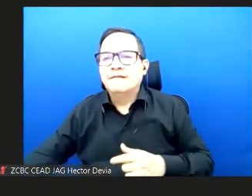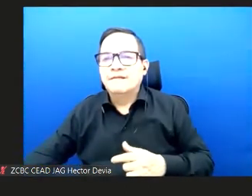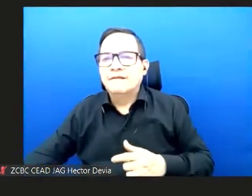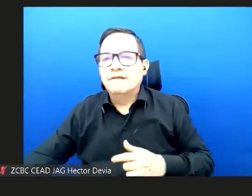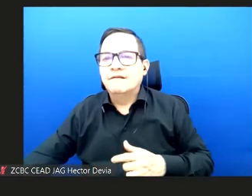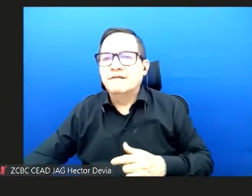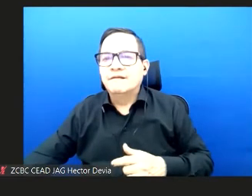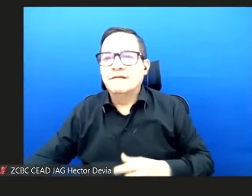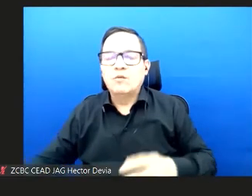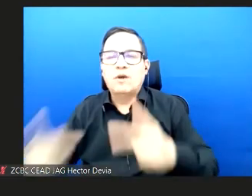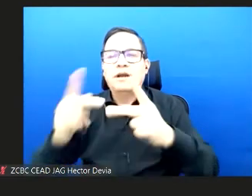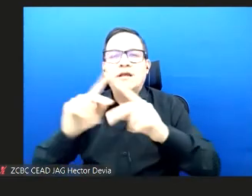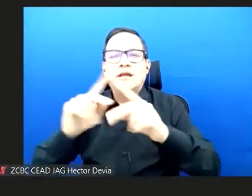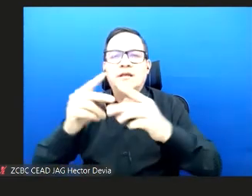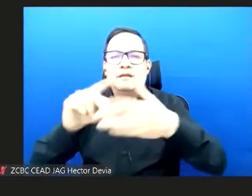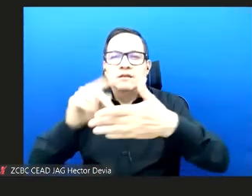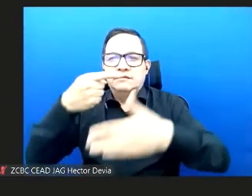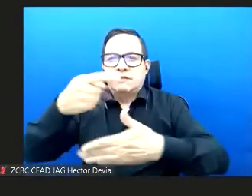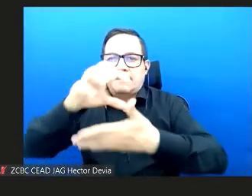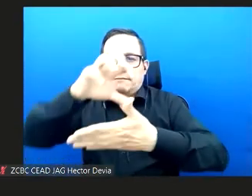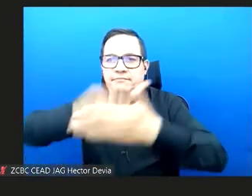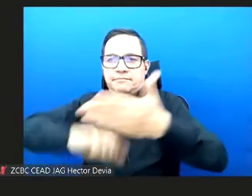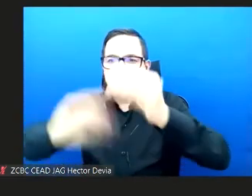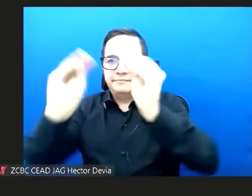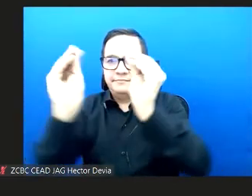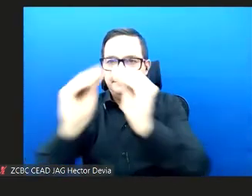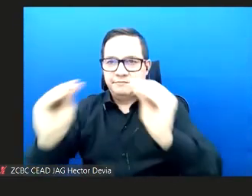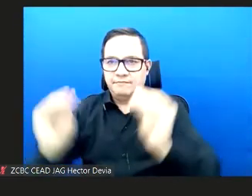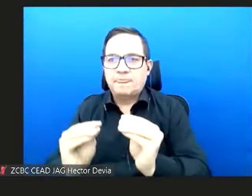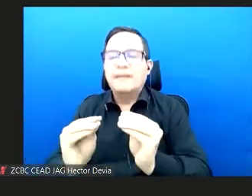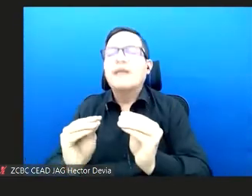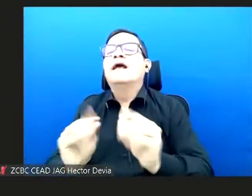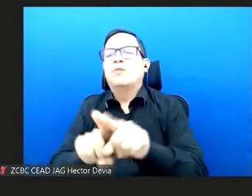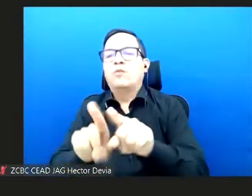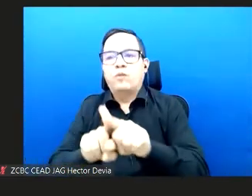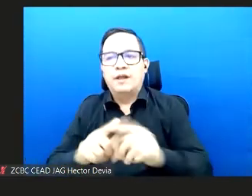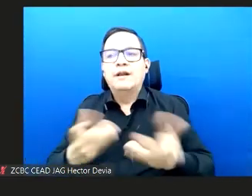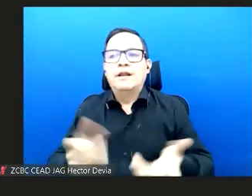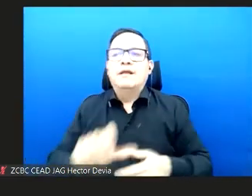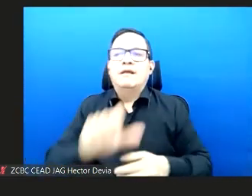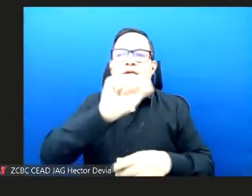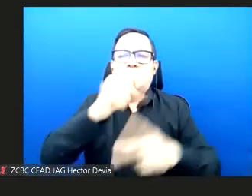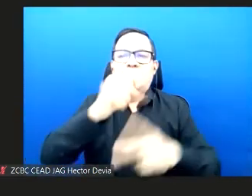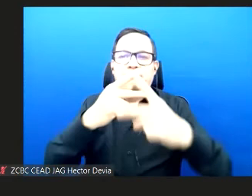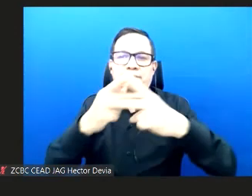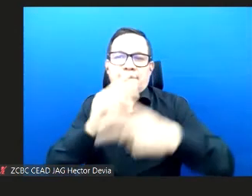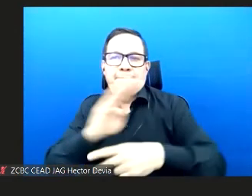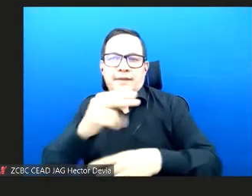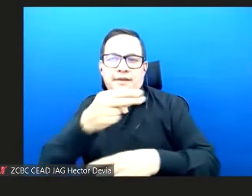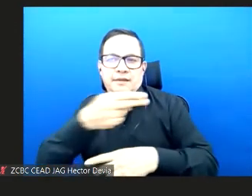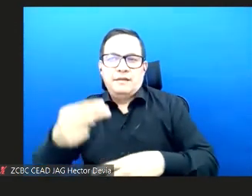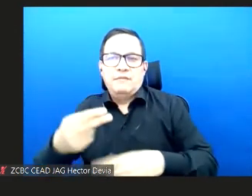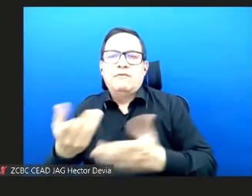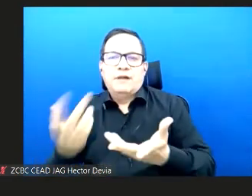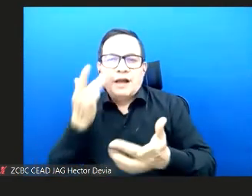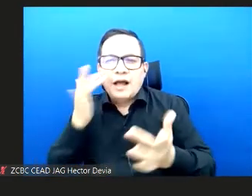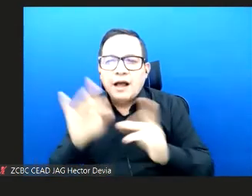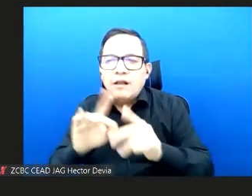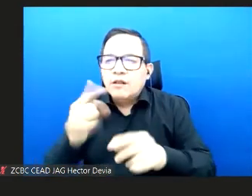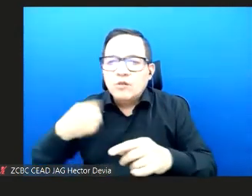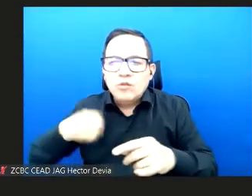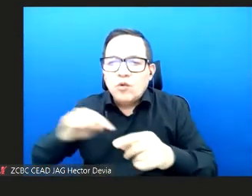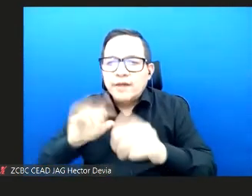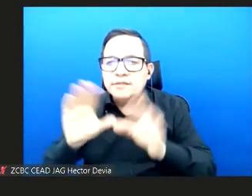es igual a 1, 2 y 4, que es lo que está en A, y 5, 6 y 8, que es lo que está en B.